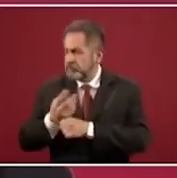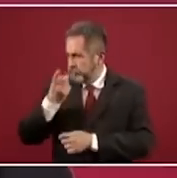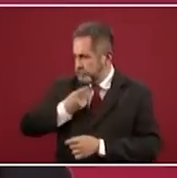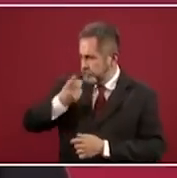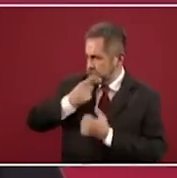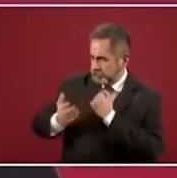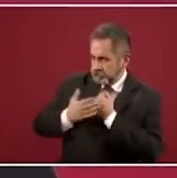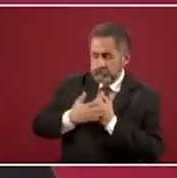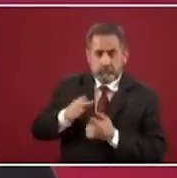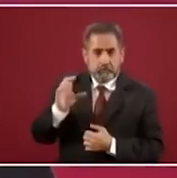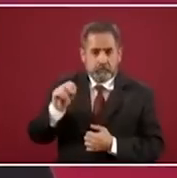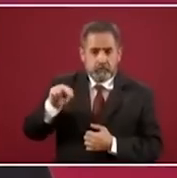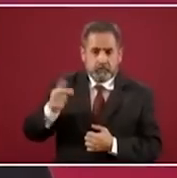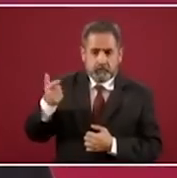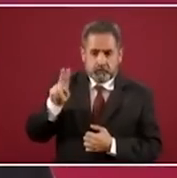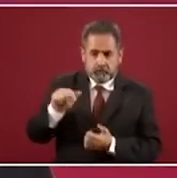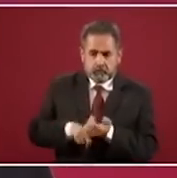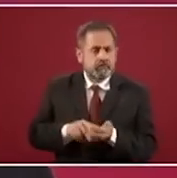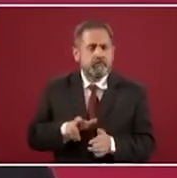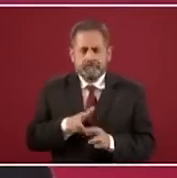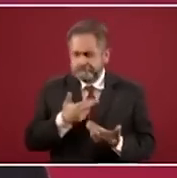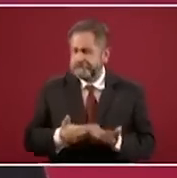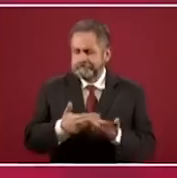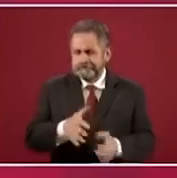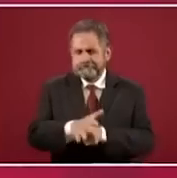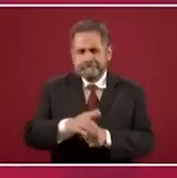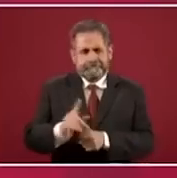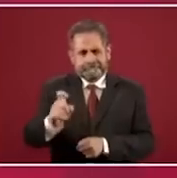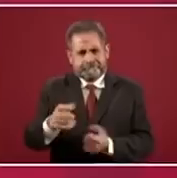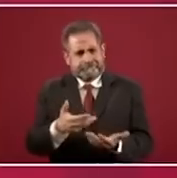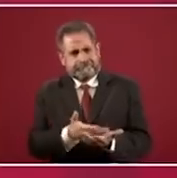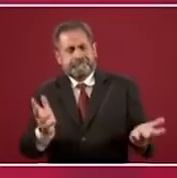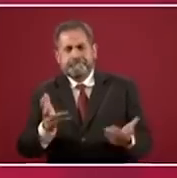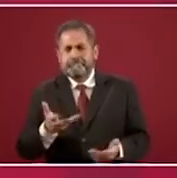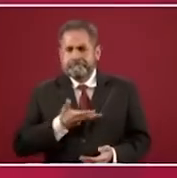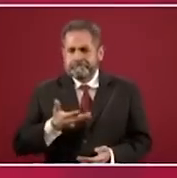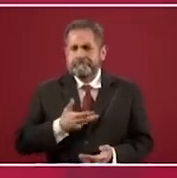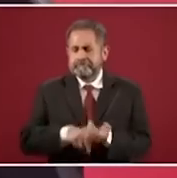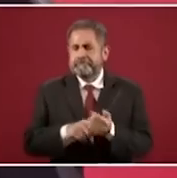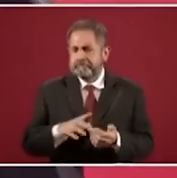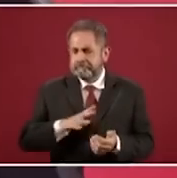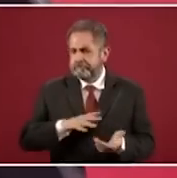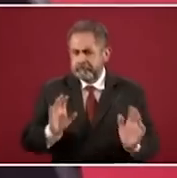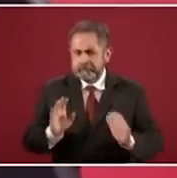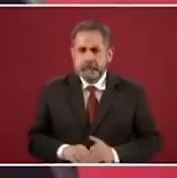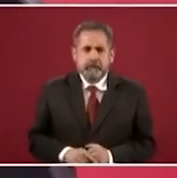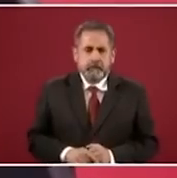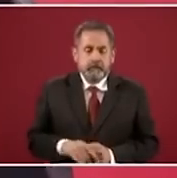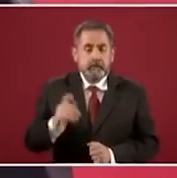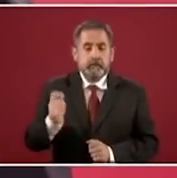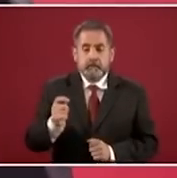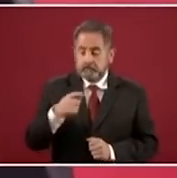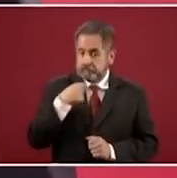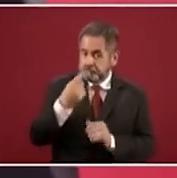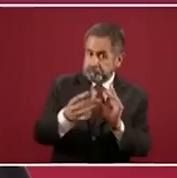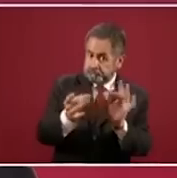técnicos de Conagua es que sí tenemos el agua necesaria. Entonces, explico